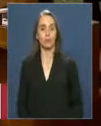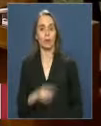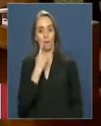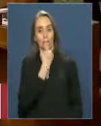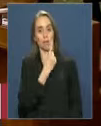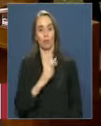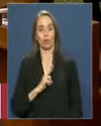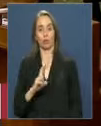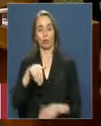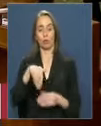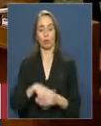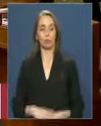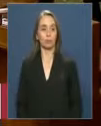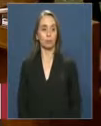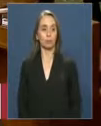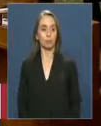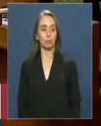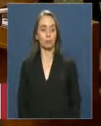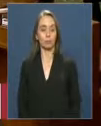Resultado de la votación.